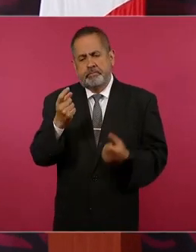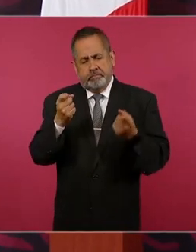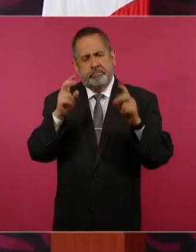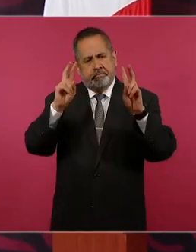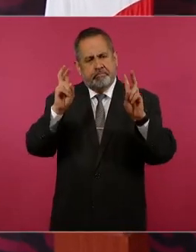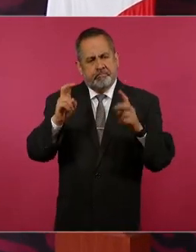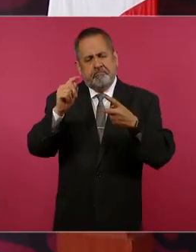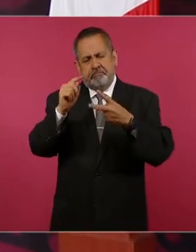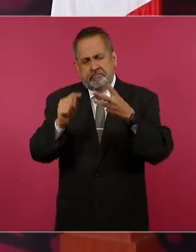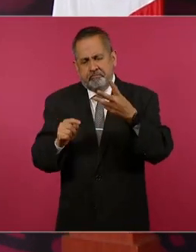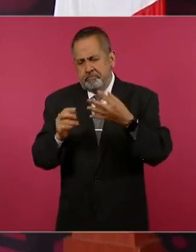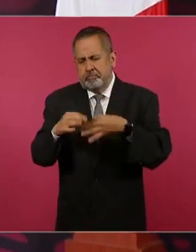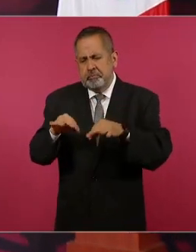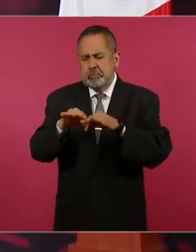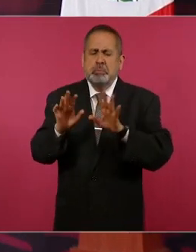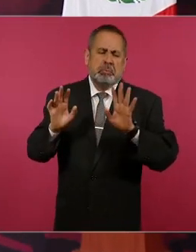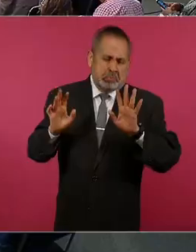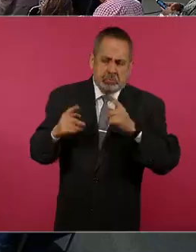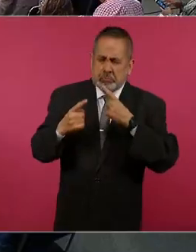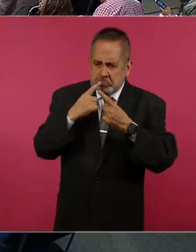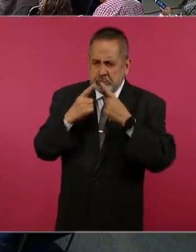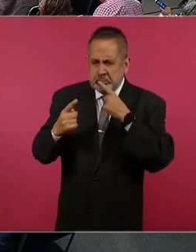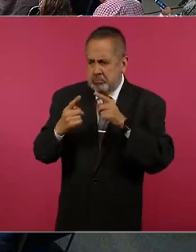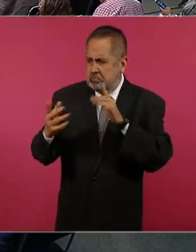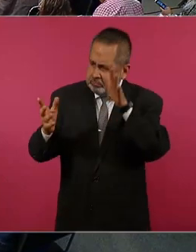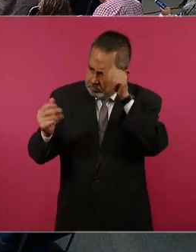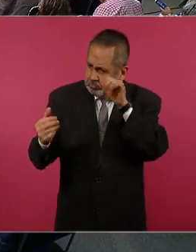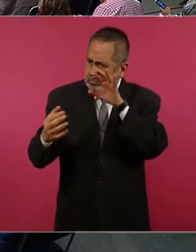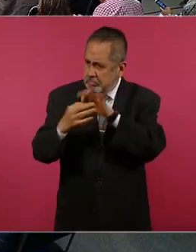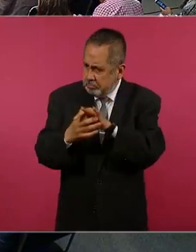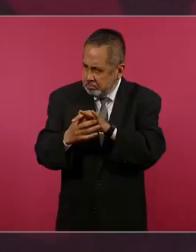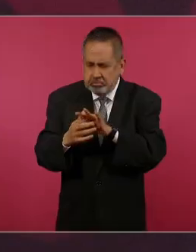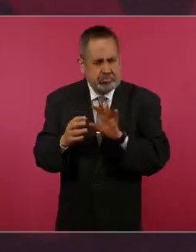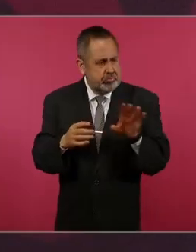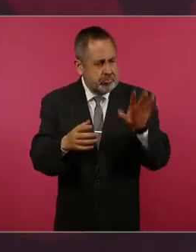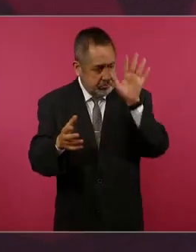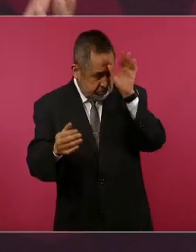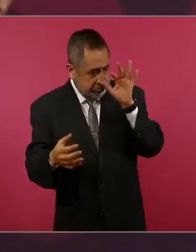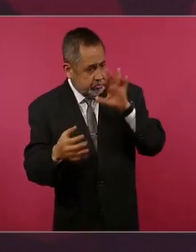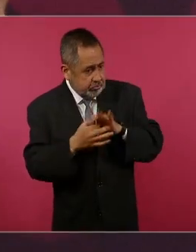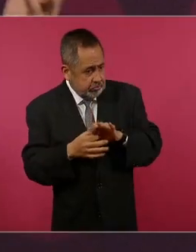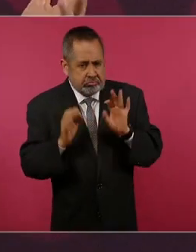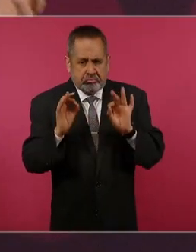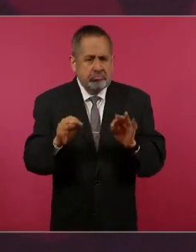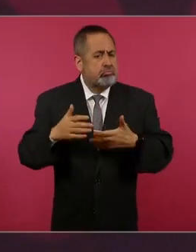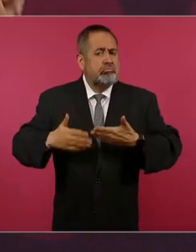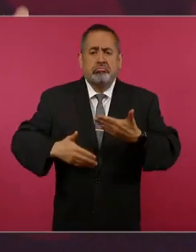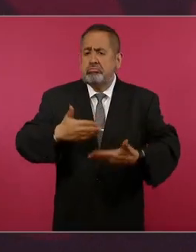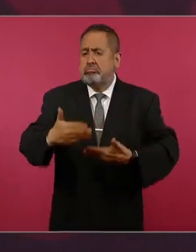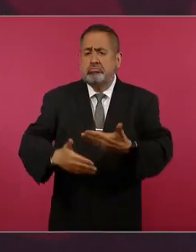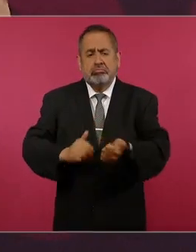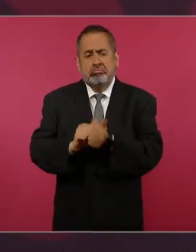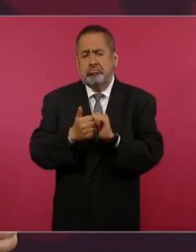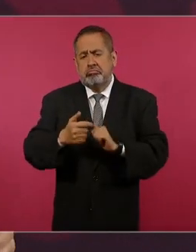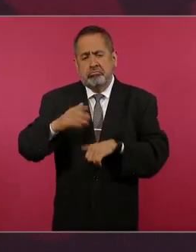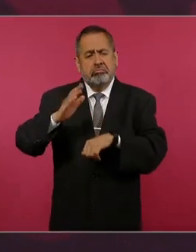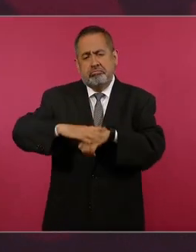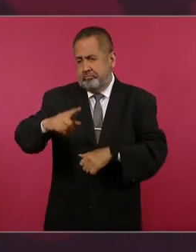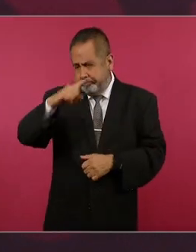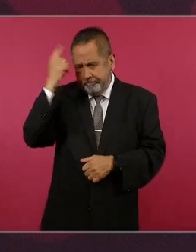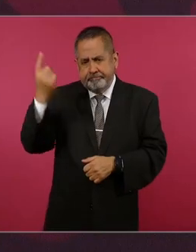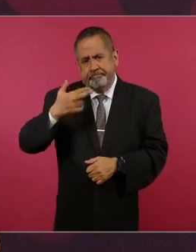importantes en los que hemos coincidido y esto ha facilitado el que haya